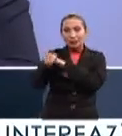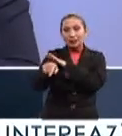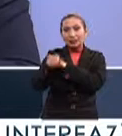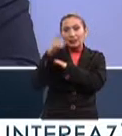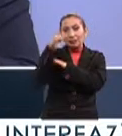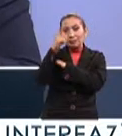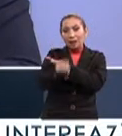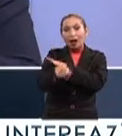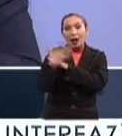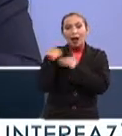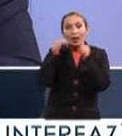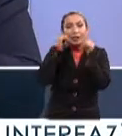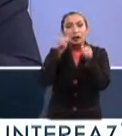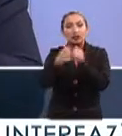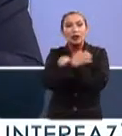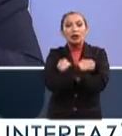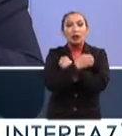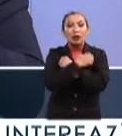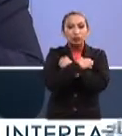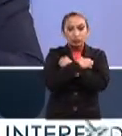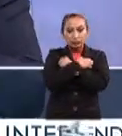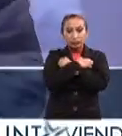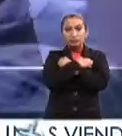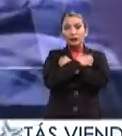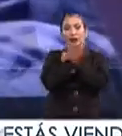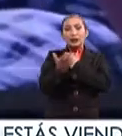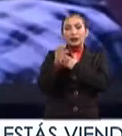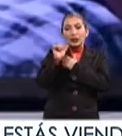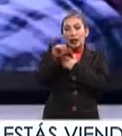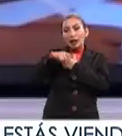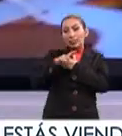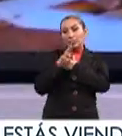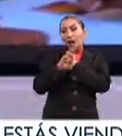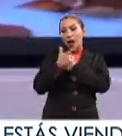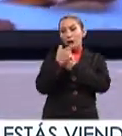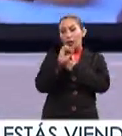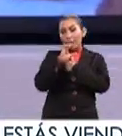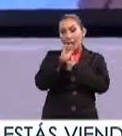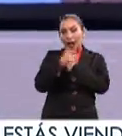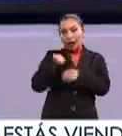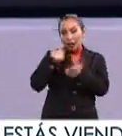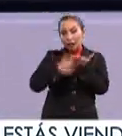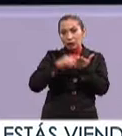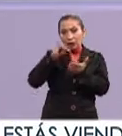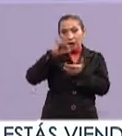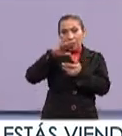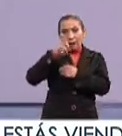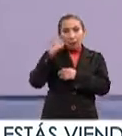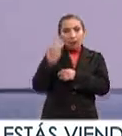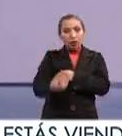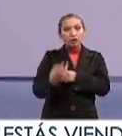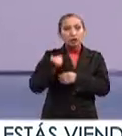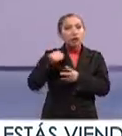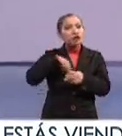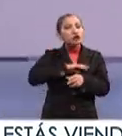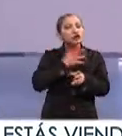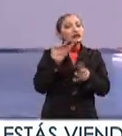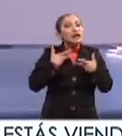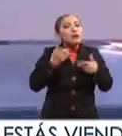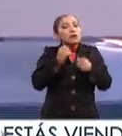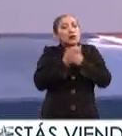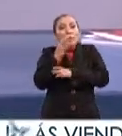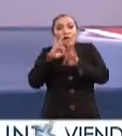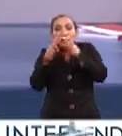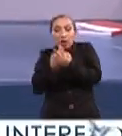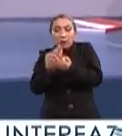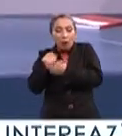teórico de la atención educativa y andragógica que tiene el INEA, por razón por la cual hoy disponemos de un nuevo